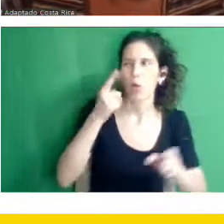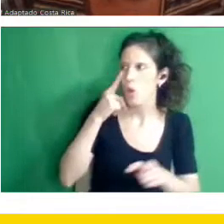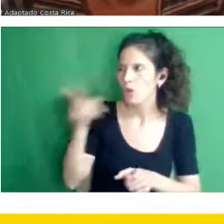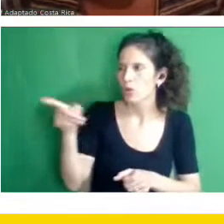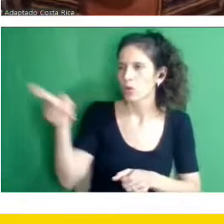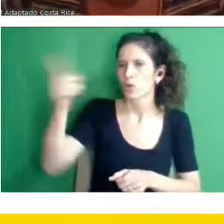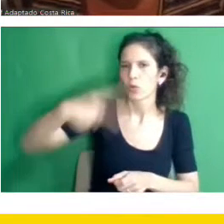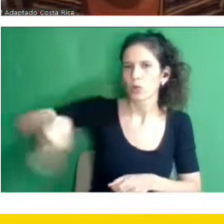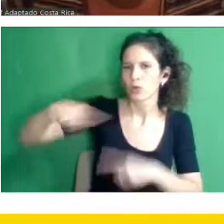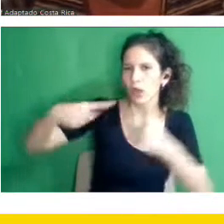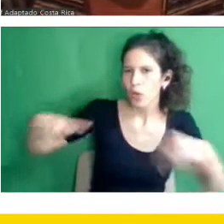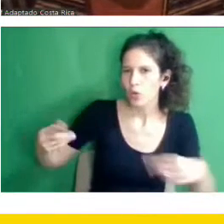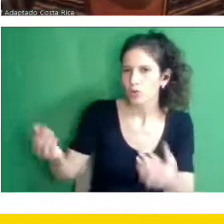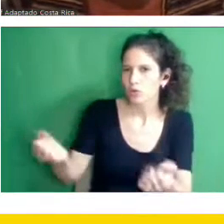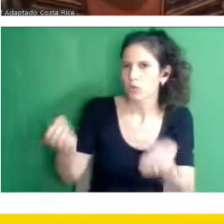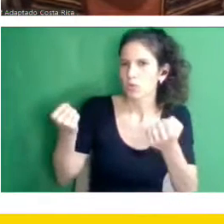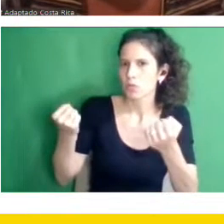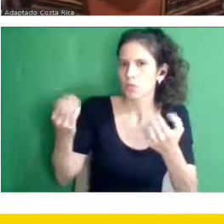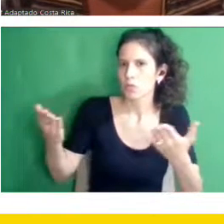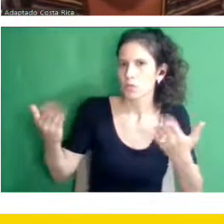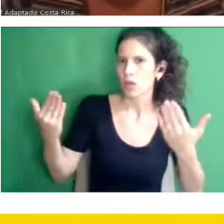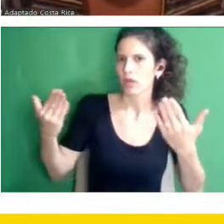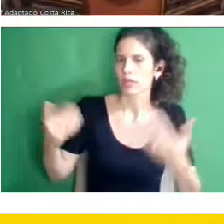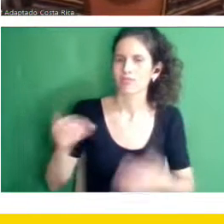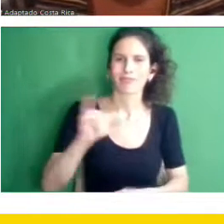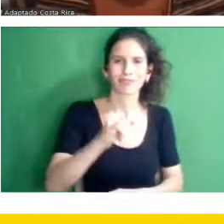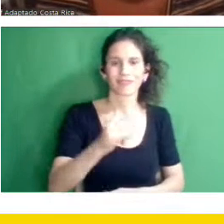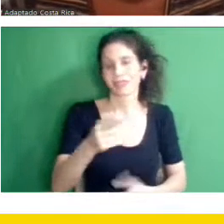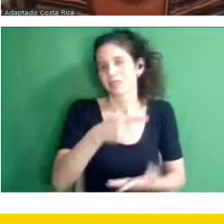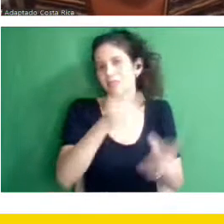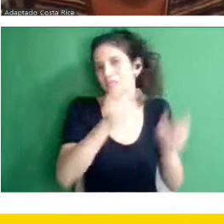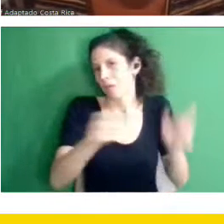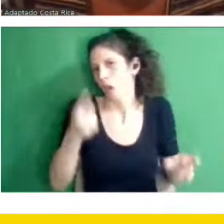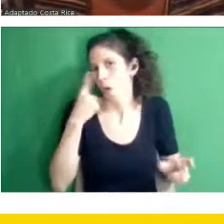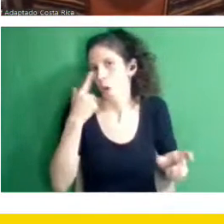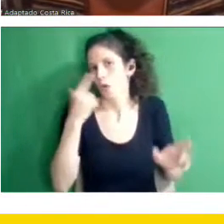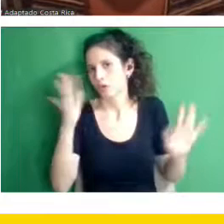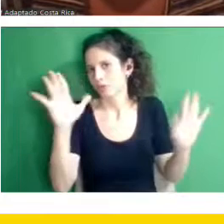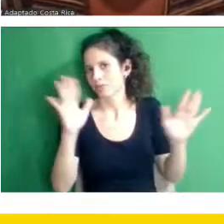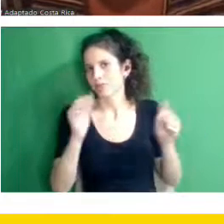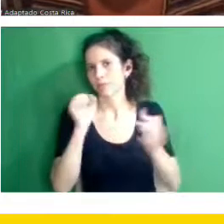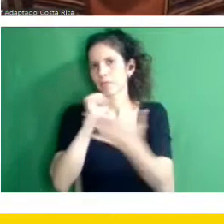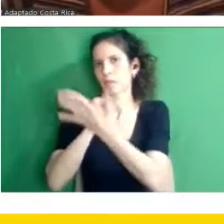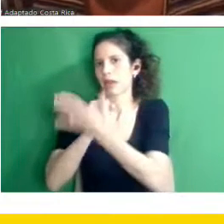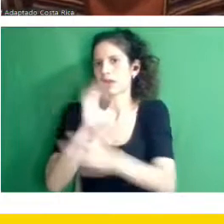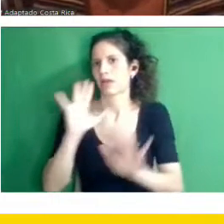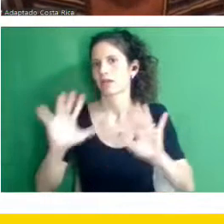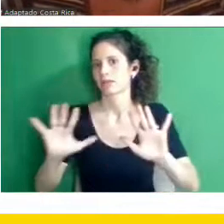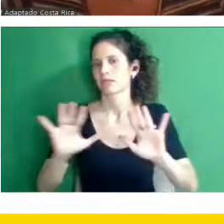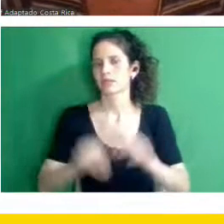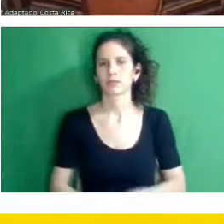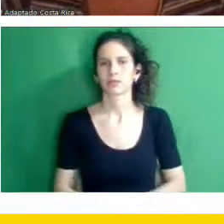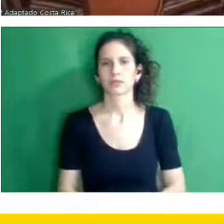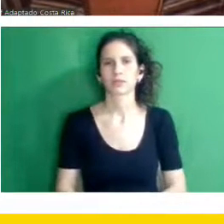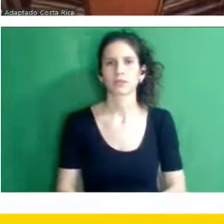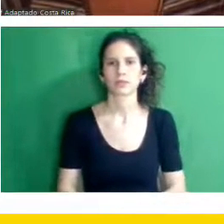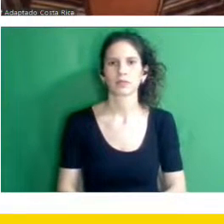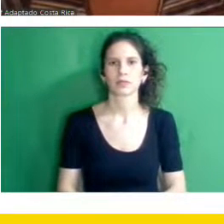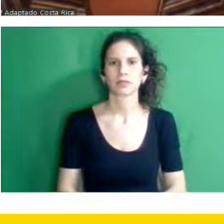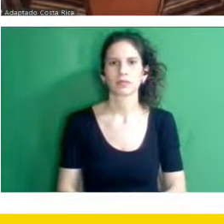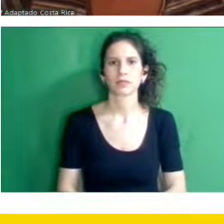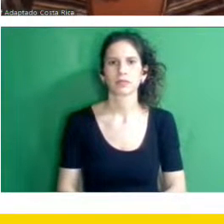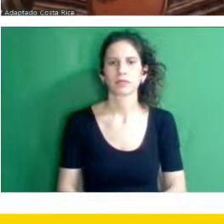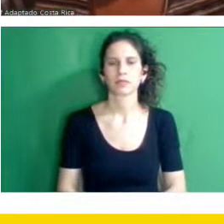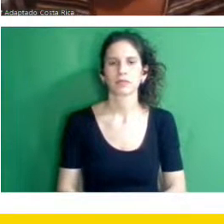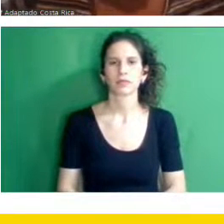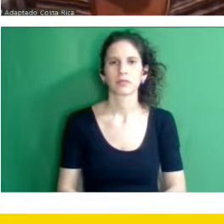2018 tuvimos una participación también en el Mundial, tuvimos un par de bajas por un par de atletas que tuvieron situaciones médicas. En